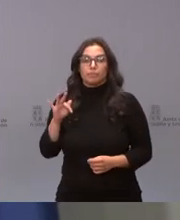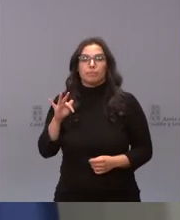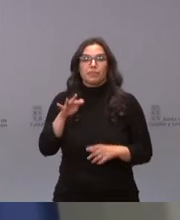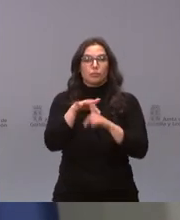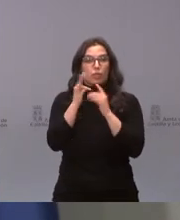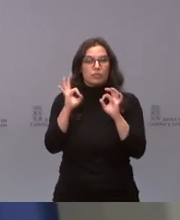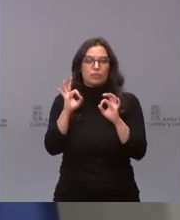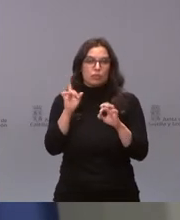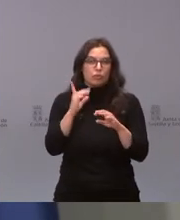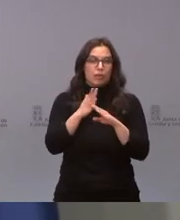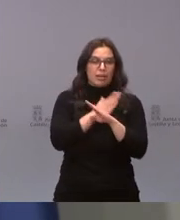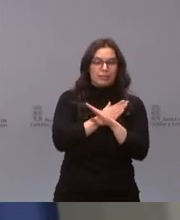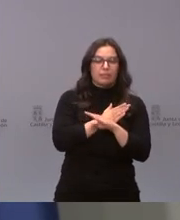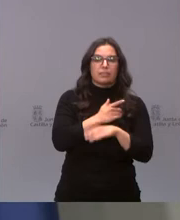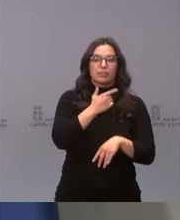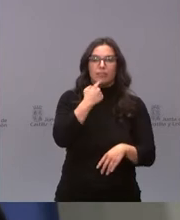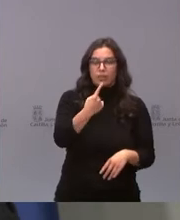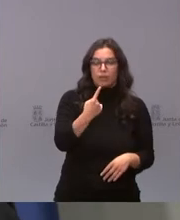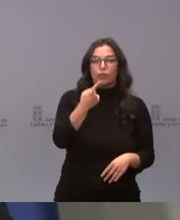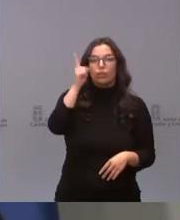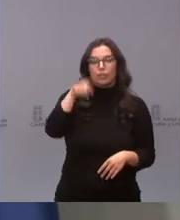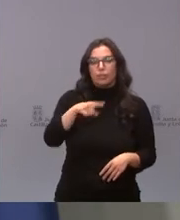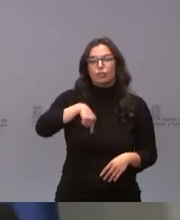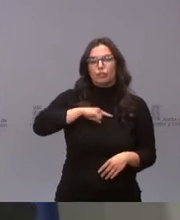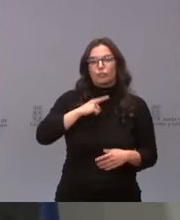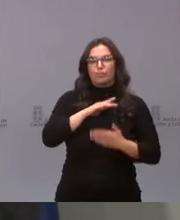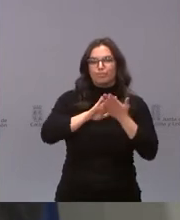concreta de la situación sanitaria, decirles que también hemos repasado